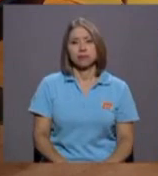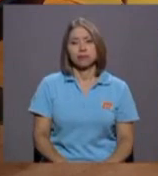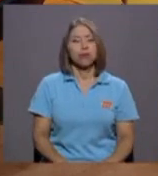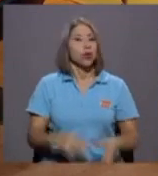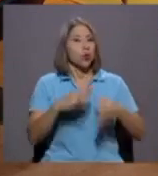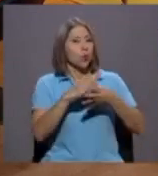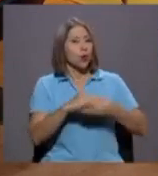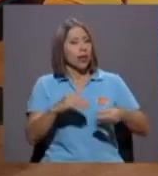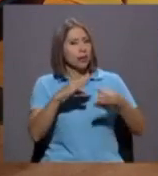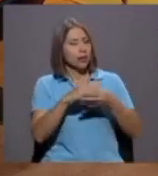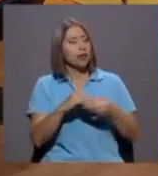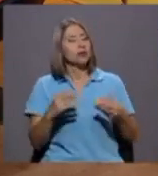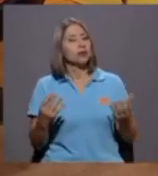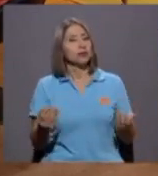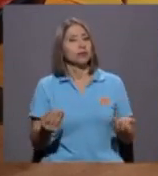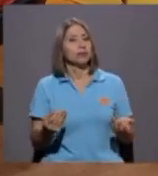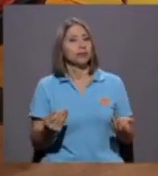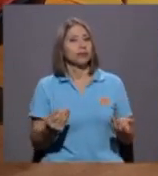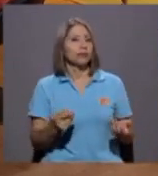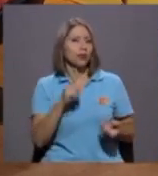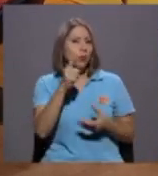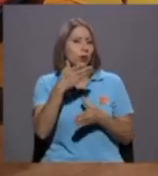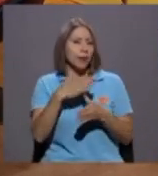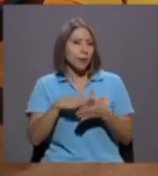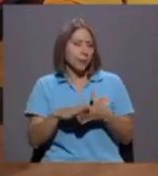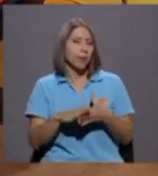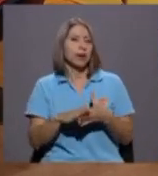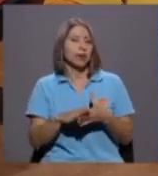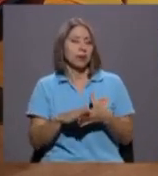Cuéntenos, y tal vez cuéntenos de una parte que